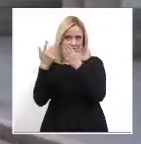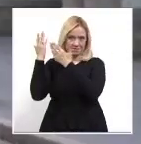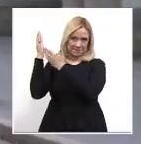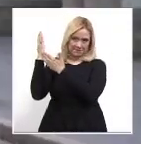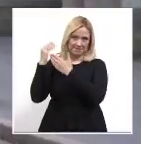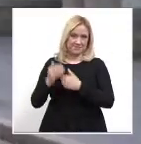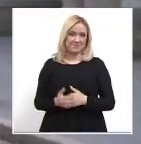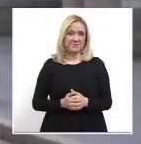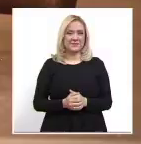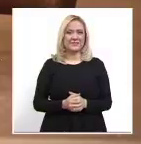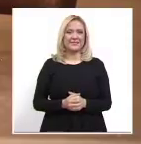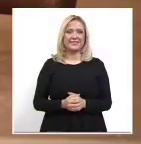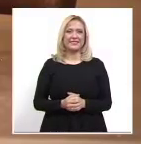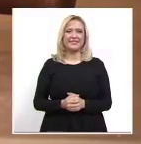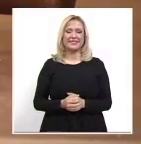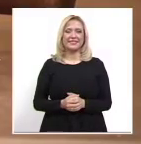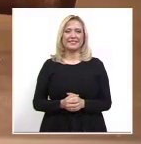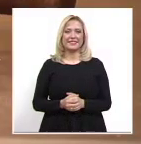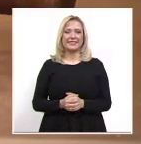Vamos a ver.